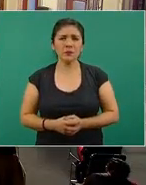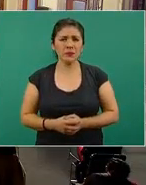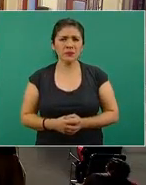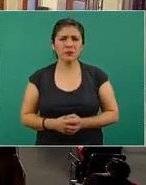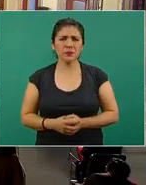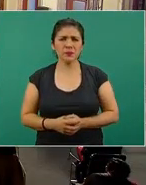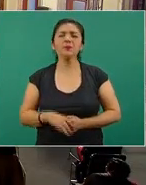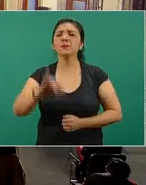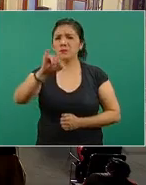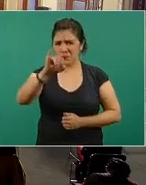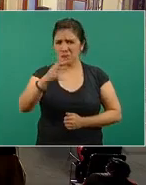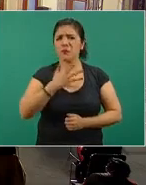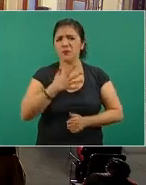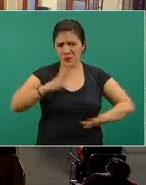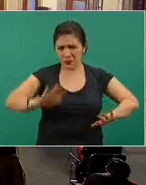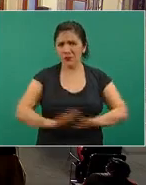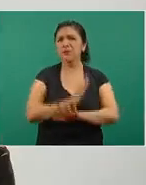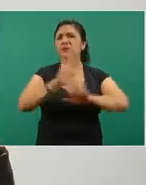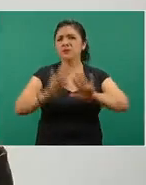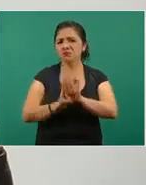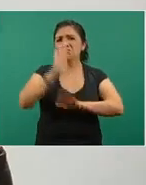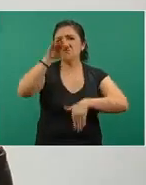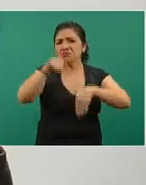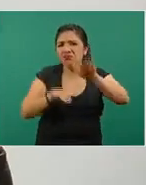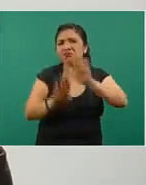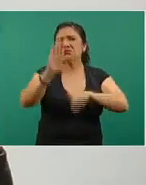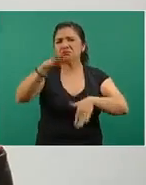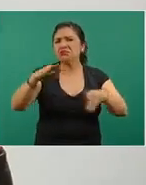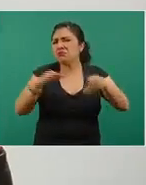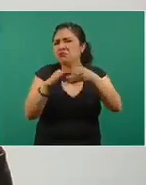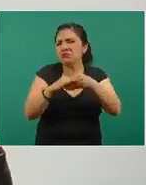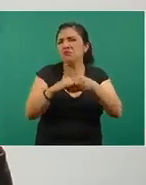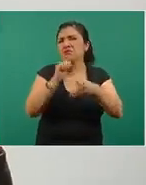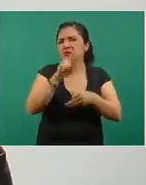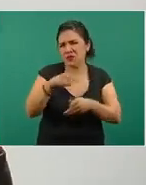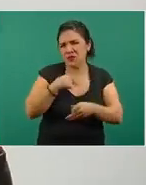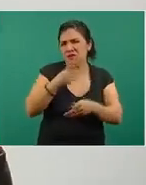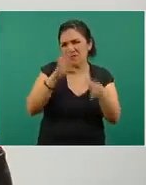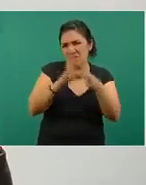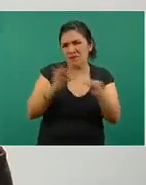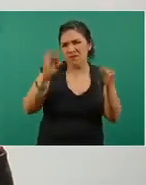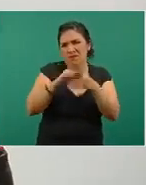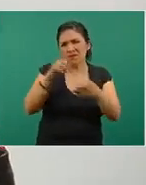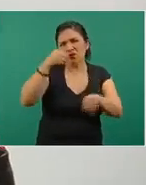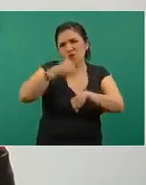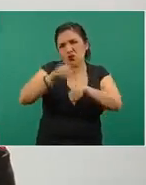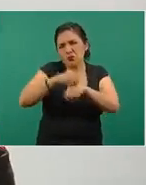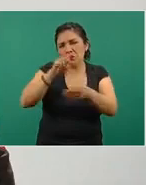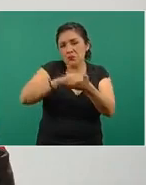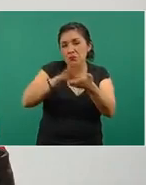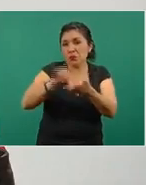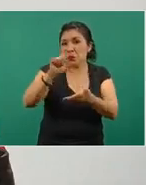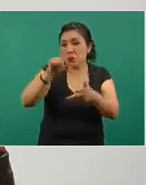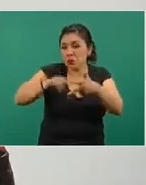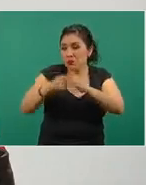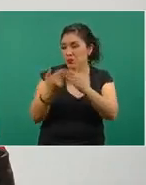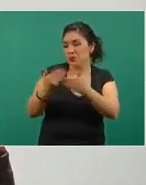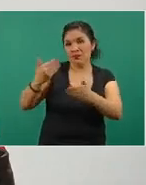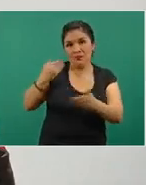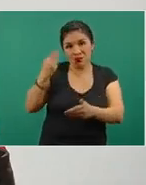Es cambiante, por supuesto, fluctúa entre más o menos estas cifras que se han ido estableciendo desde un inicio.